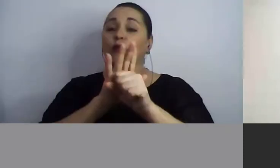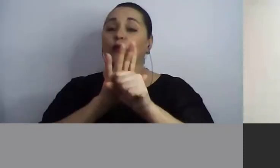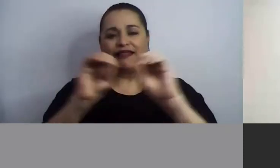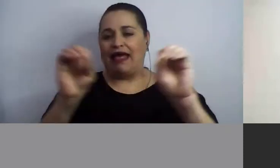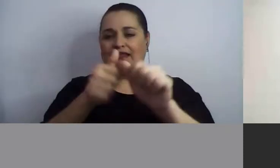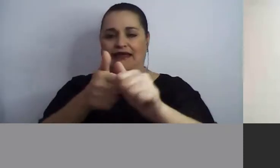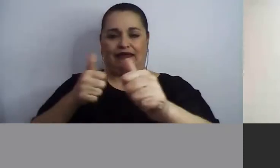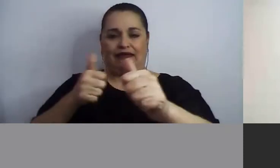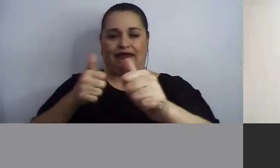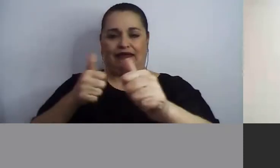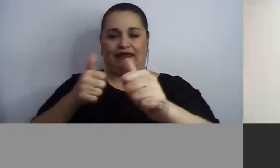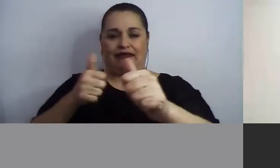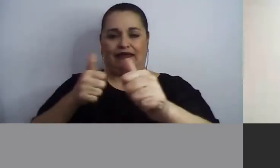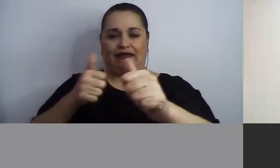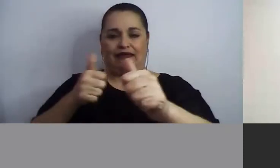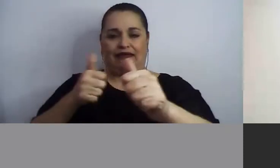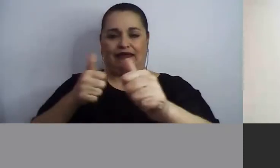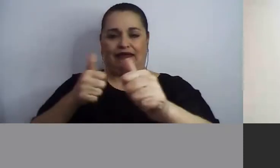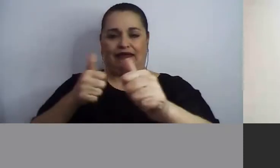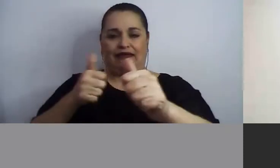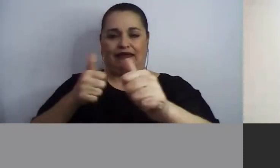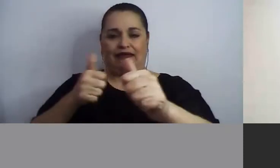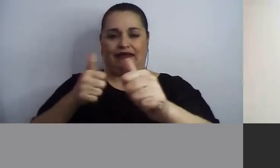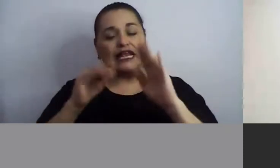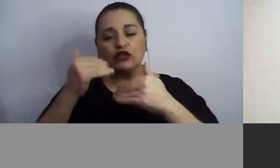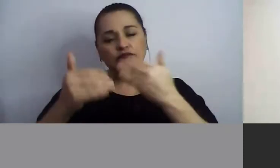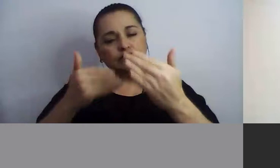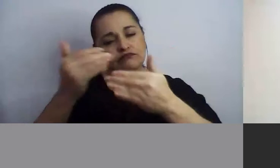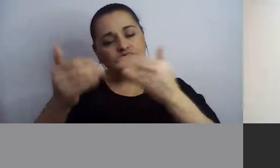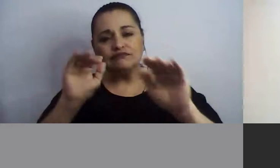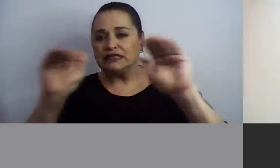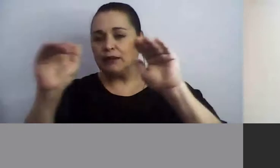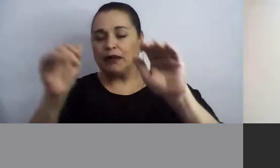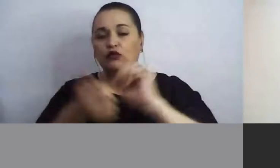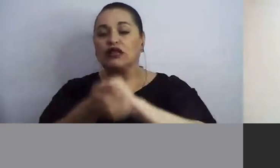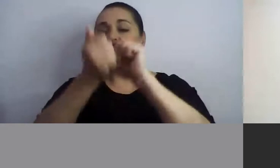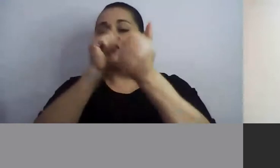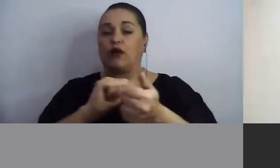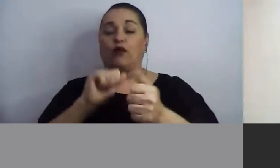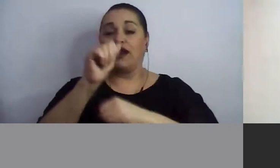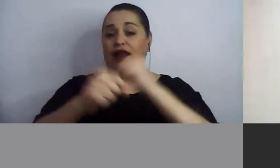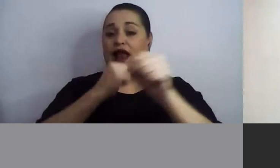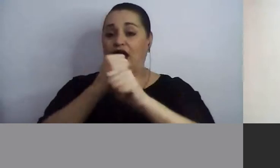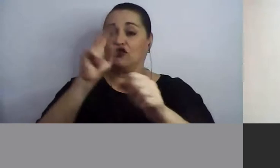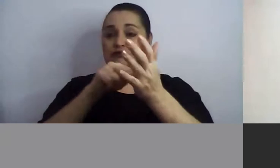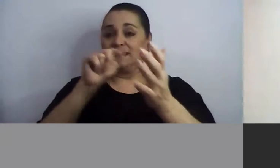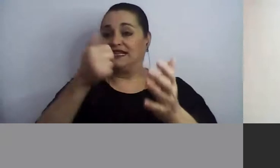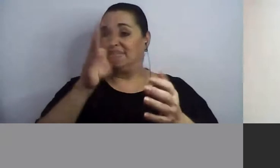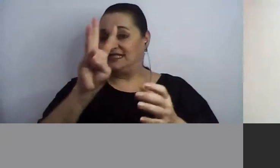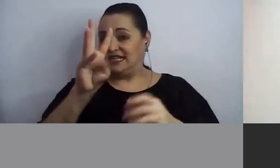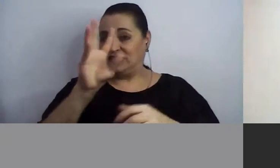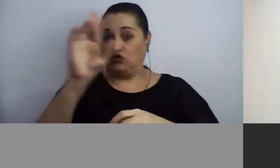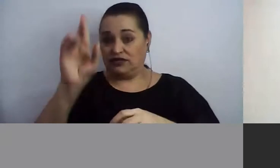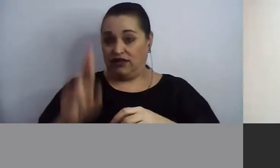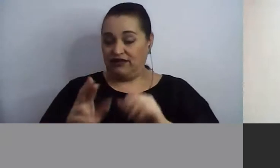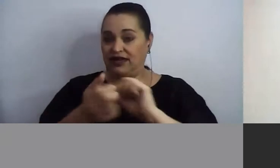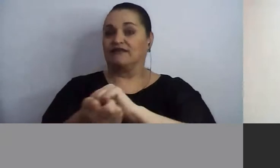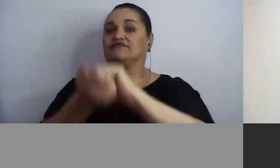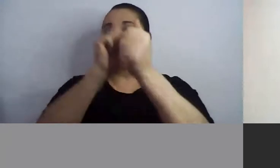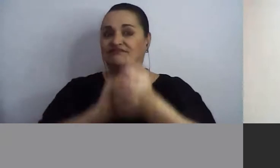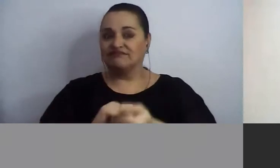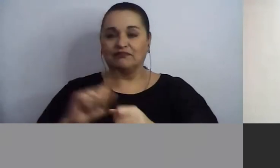atrás. Fue atendiendo este llamado transformador que en el año 2016, Costa Rica, se convierte